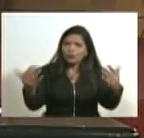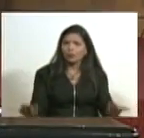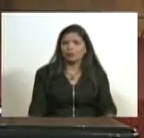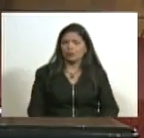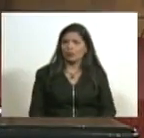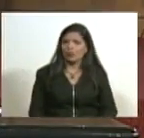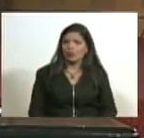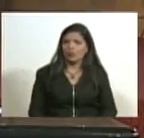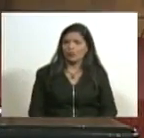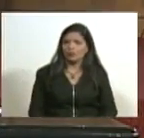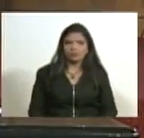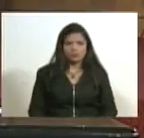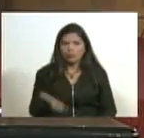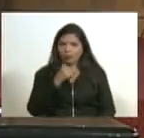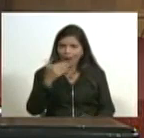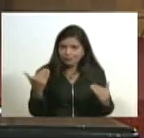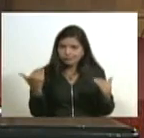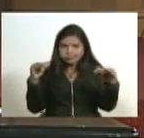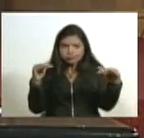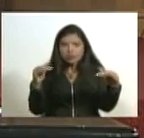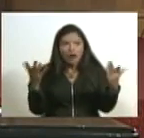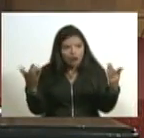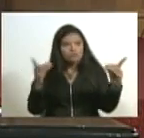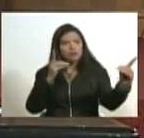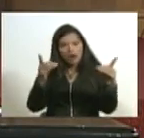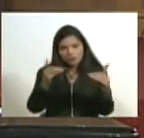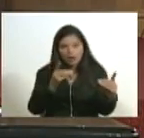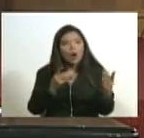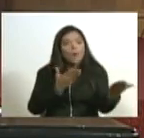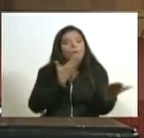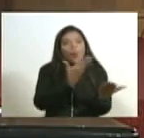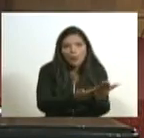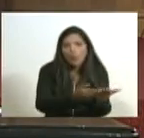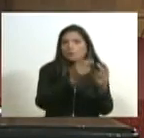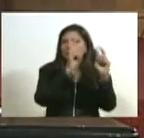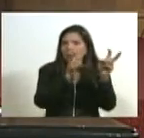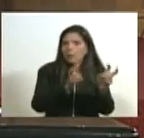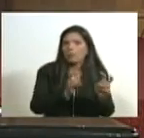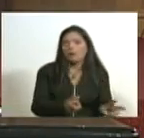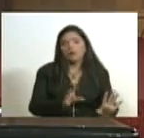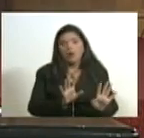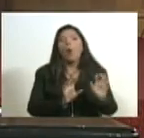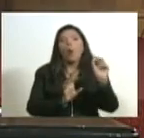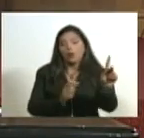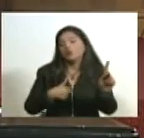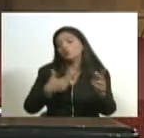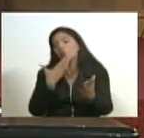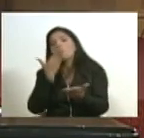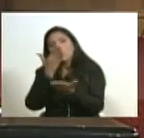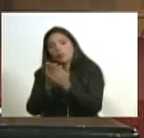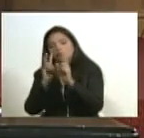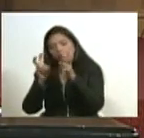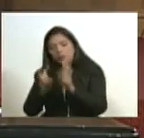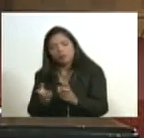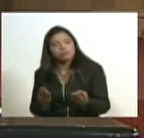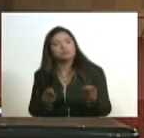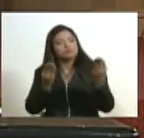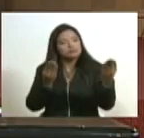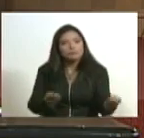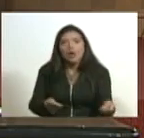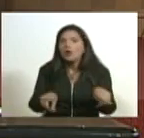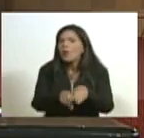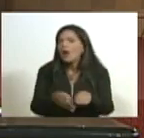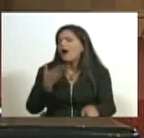No tenemos nivel para dialogar. Tú propones allí tus temas. Yo propongo los míos. Como hicimos